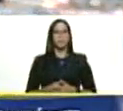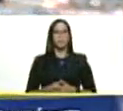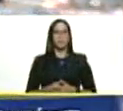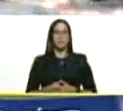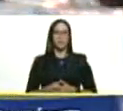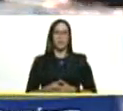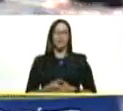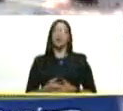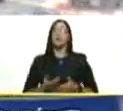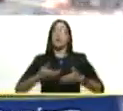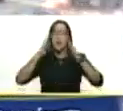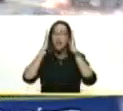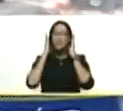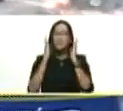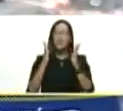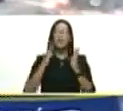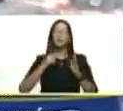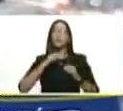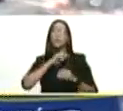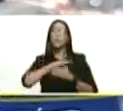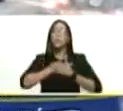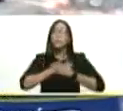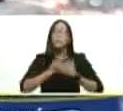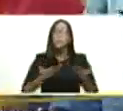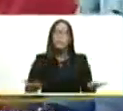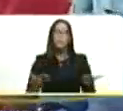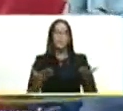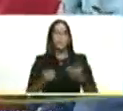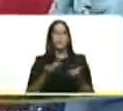consagrarnos por entero al servicio del pueblo.